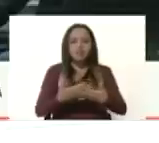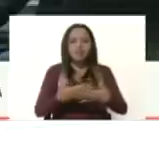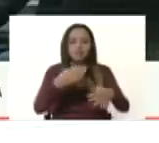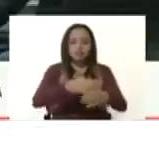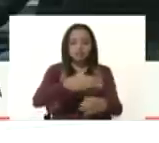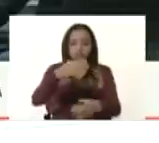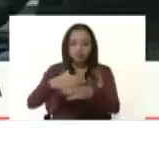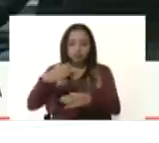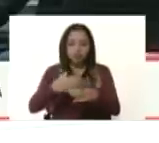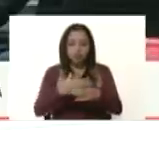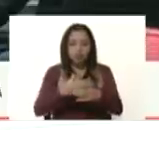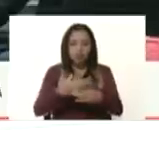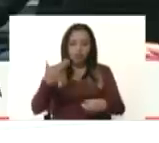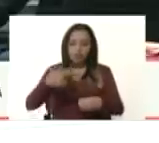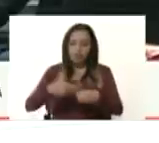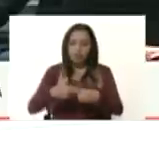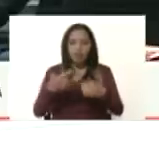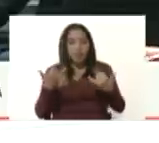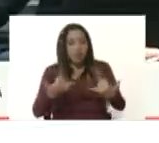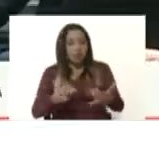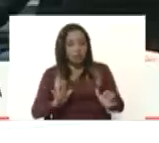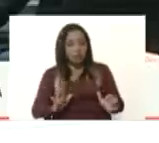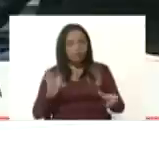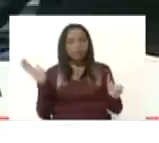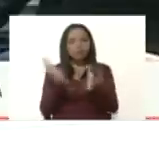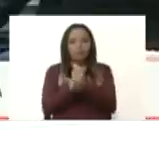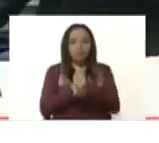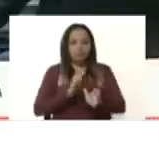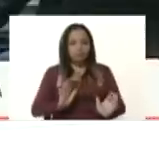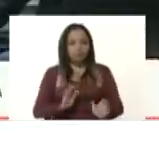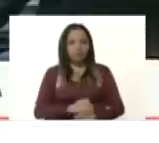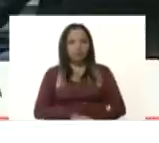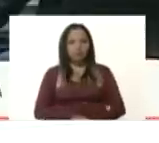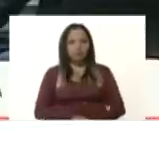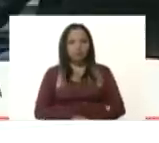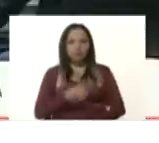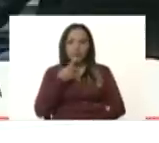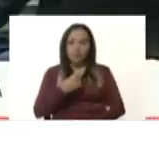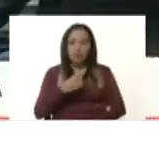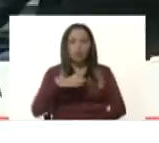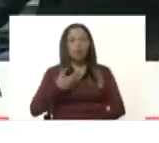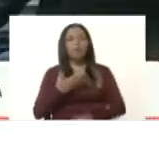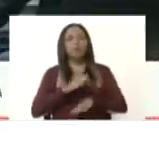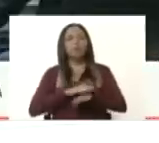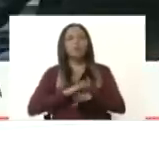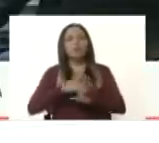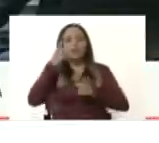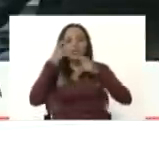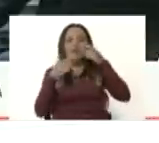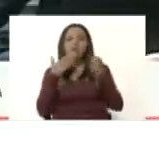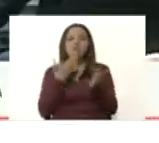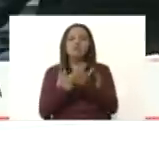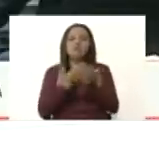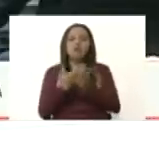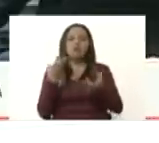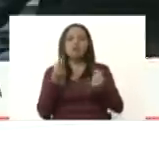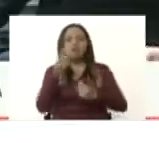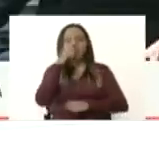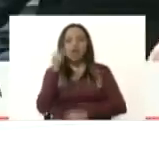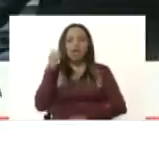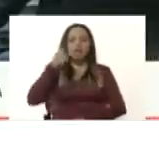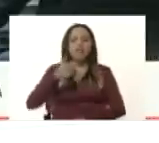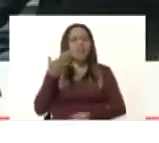barriles por ahora. Lo logramos. Digo lo logramos porque el comandante Chávez lo propuso mucho tiempo y la vieja